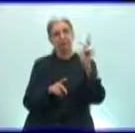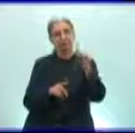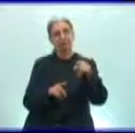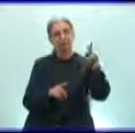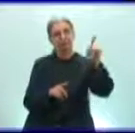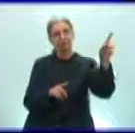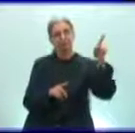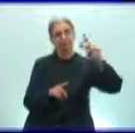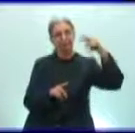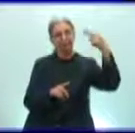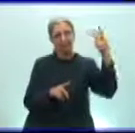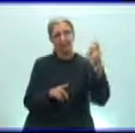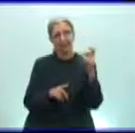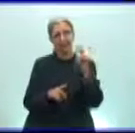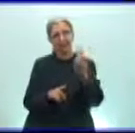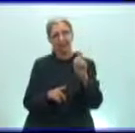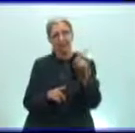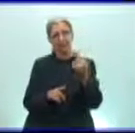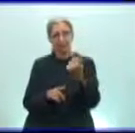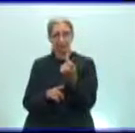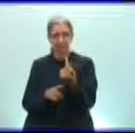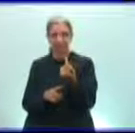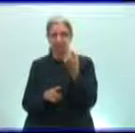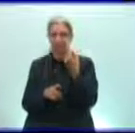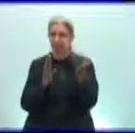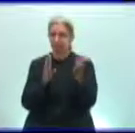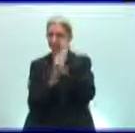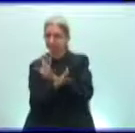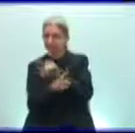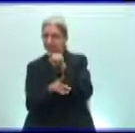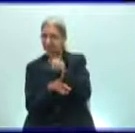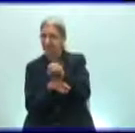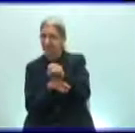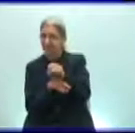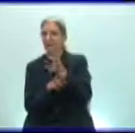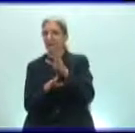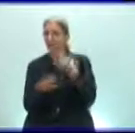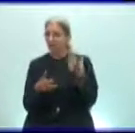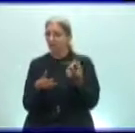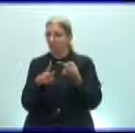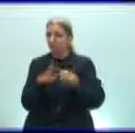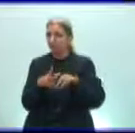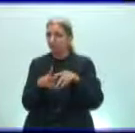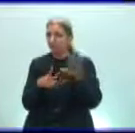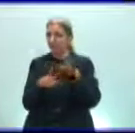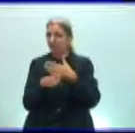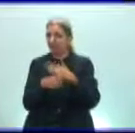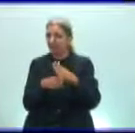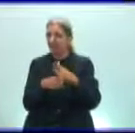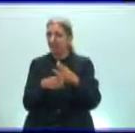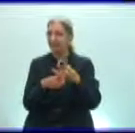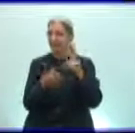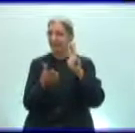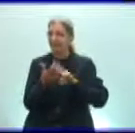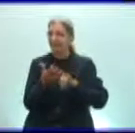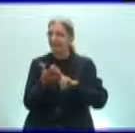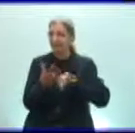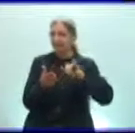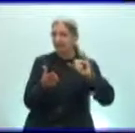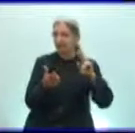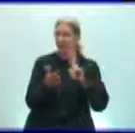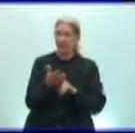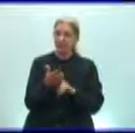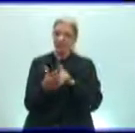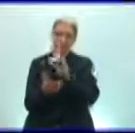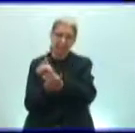¿correcto? Y lo otro fue, observen acá, obtuvimos soluciones diferentes, miembro izquierdo, diferente miembro derecho, quiere decir que el número